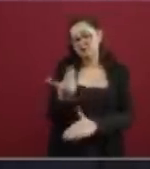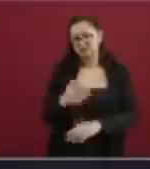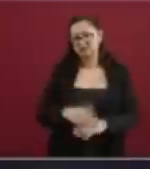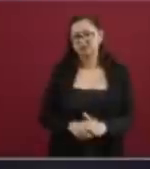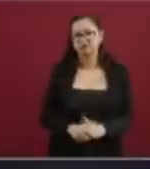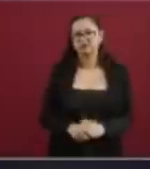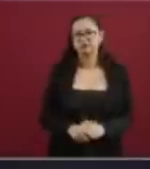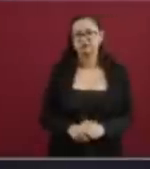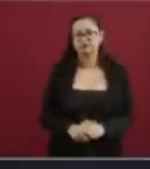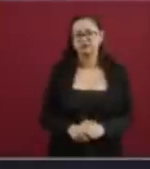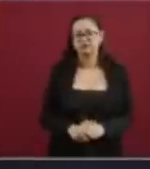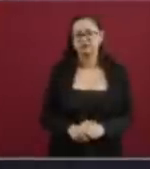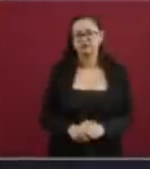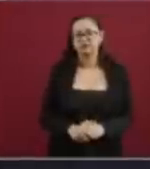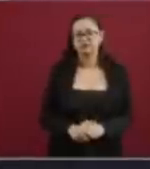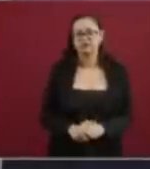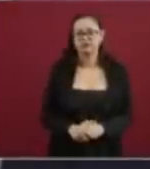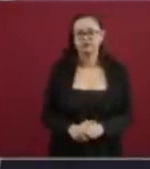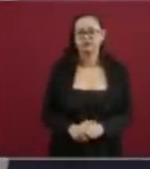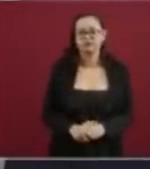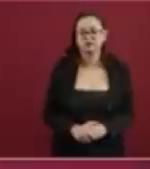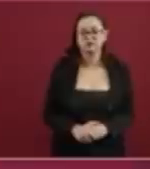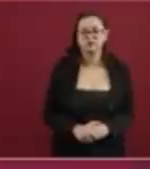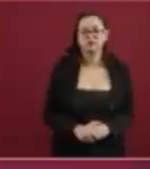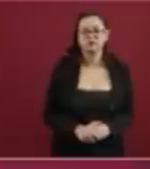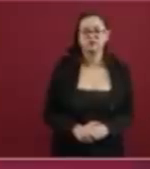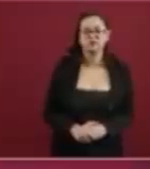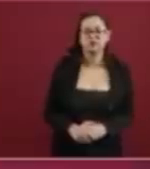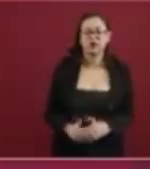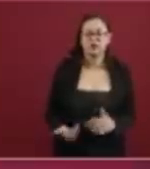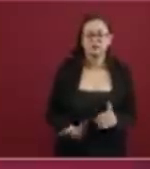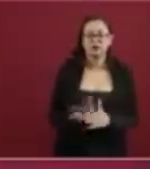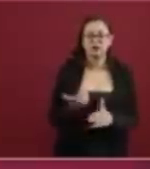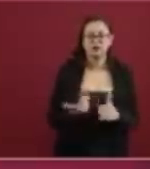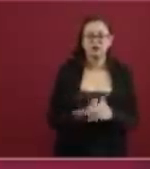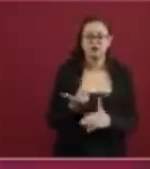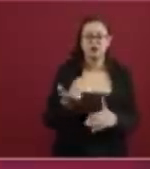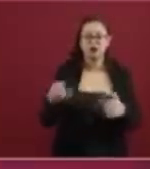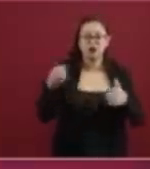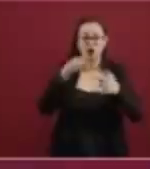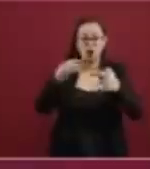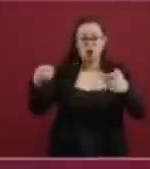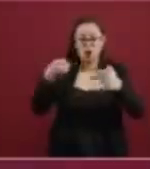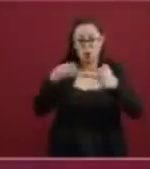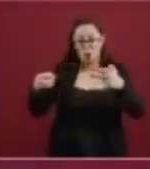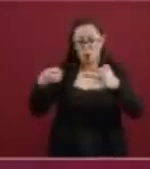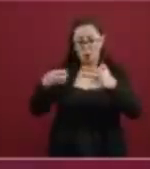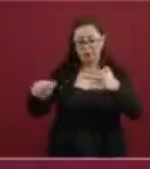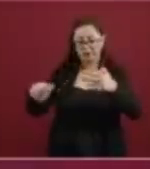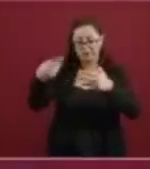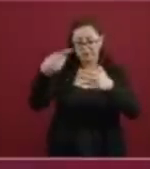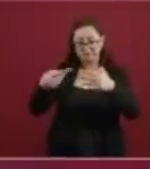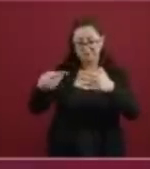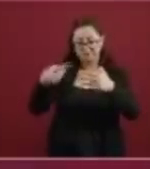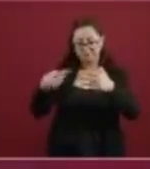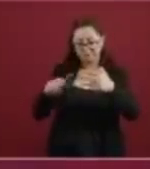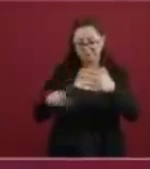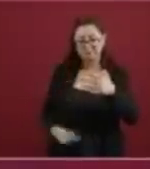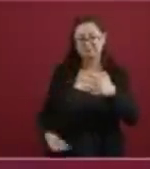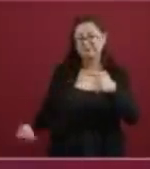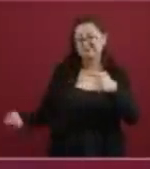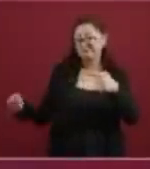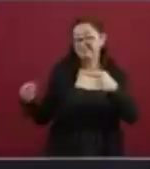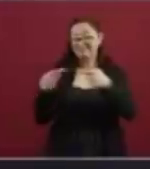en el orden del día de la reunión de seguridad, lo primero es